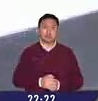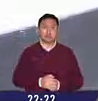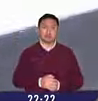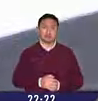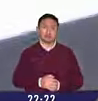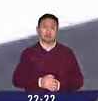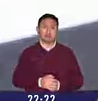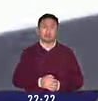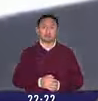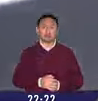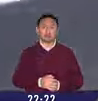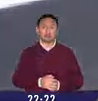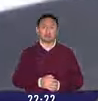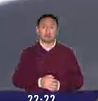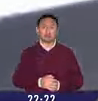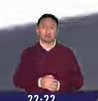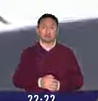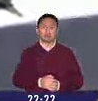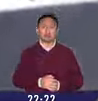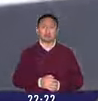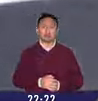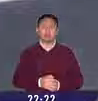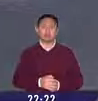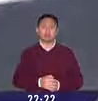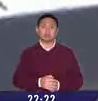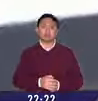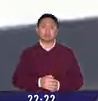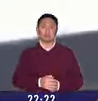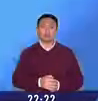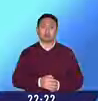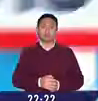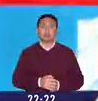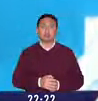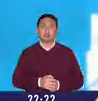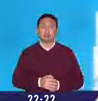los delincuentes. Informó Andrea Navarrete.